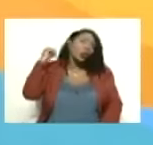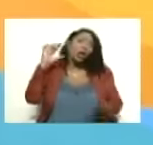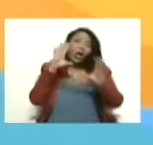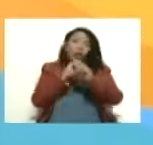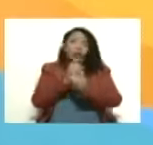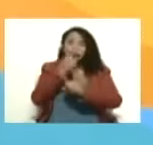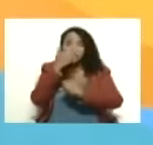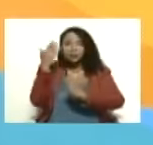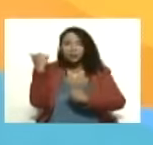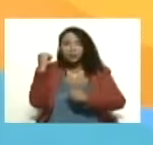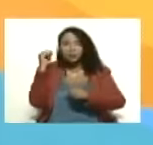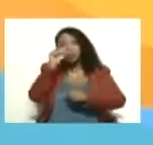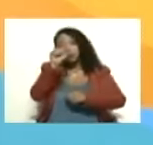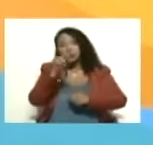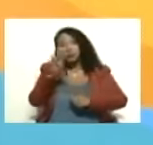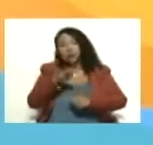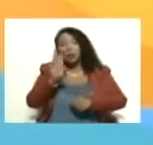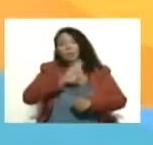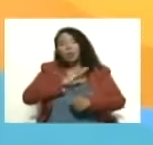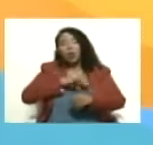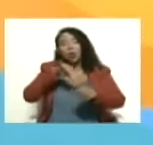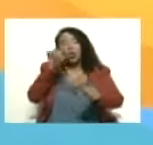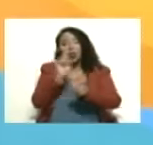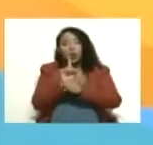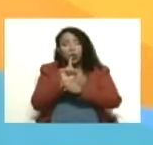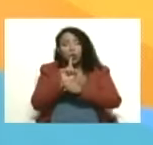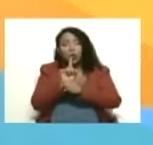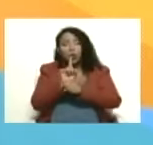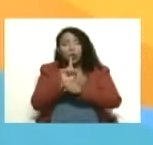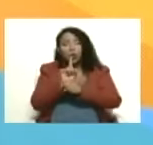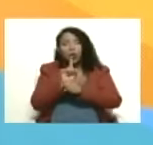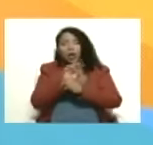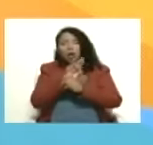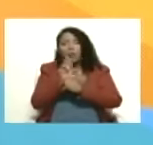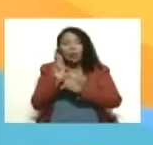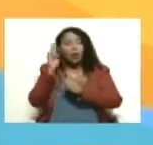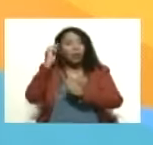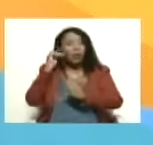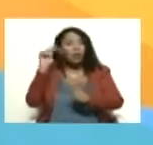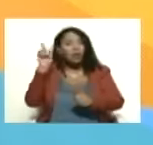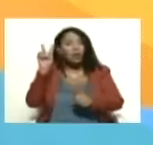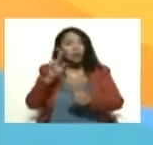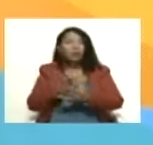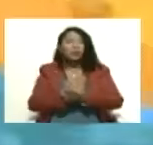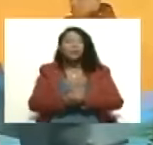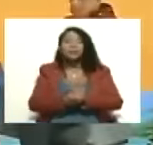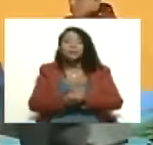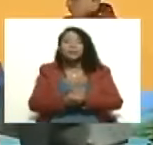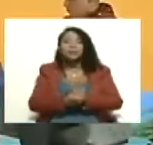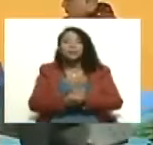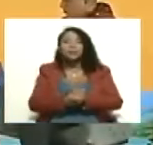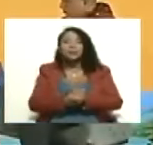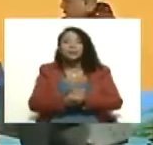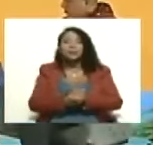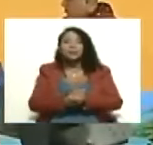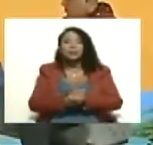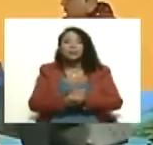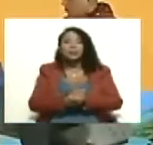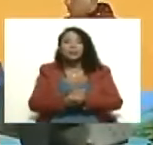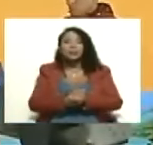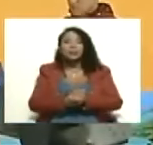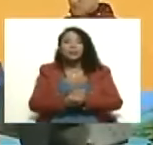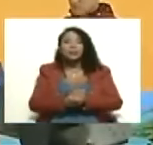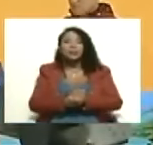la Guyana esquiba le pertenece solamente a la República bolivariana de Venezuela por